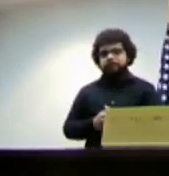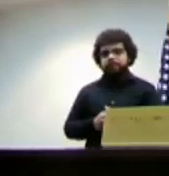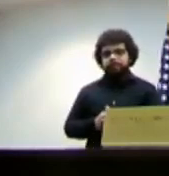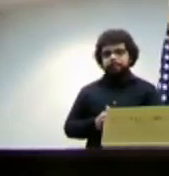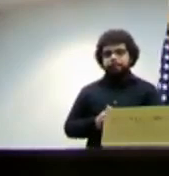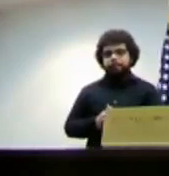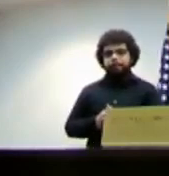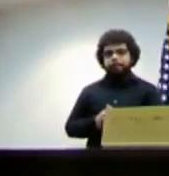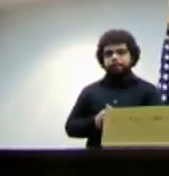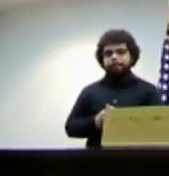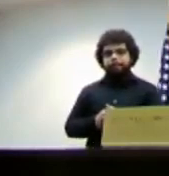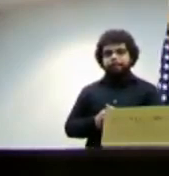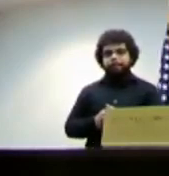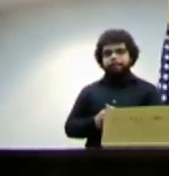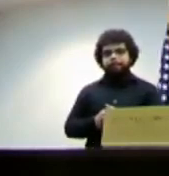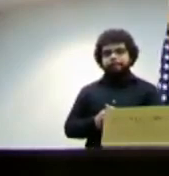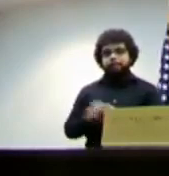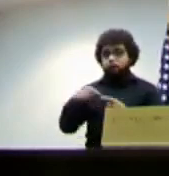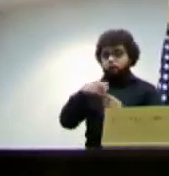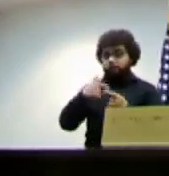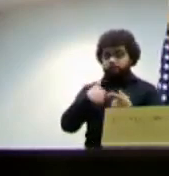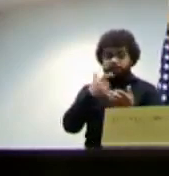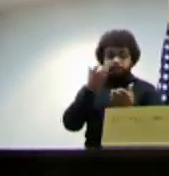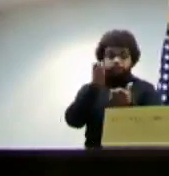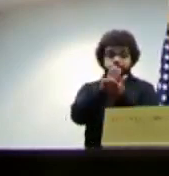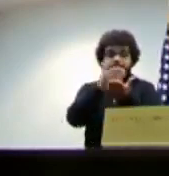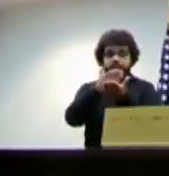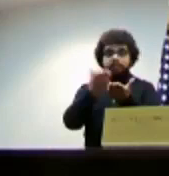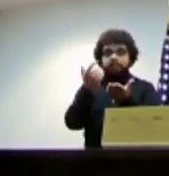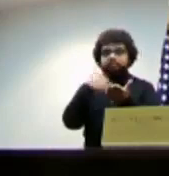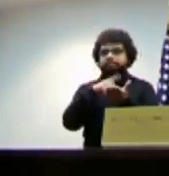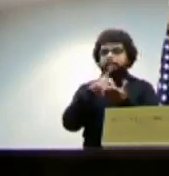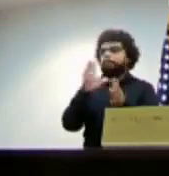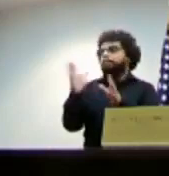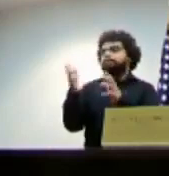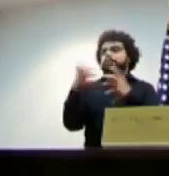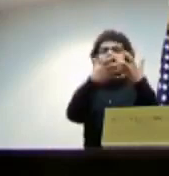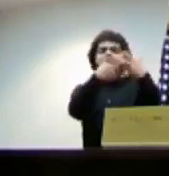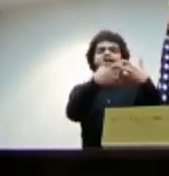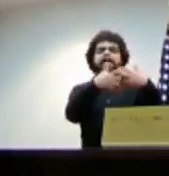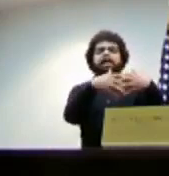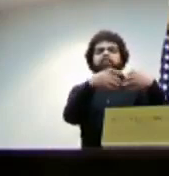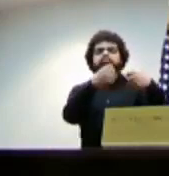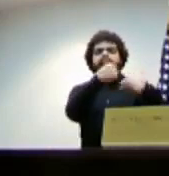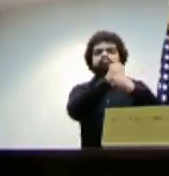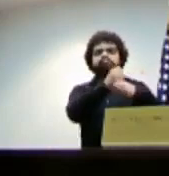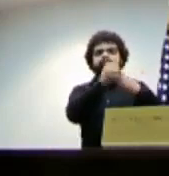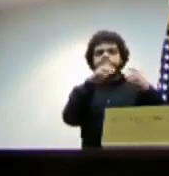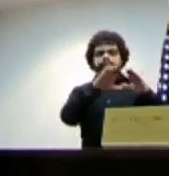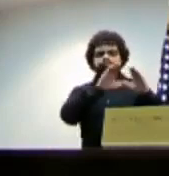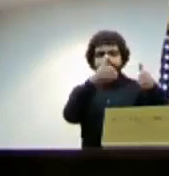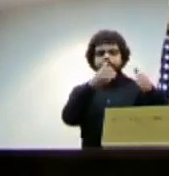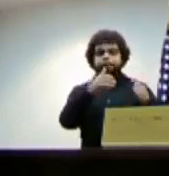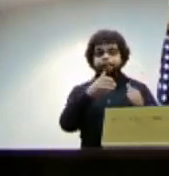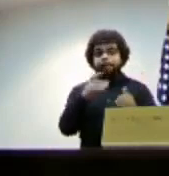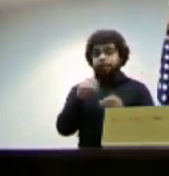capital. Cuando pensamos en el presupuesto, y vamos a generación un momento, esto se hacía por toda la operación de la autoridad, pero vámonos a